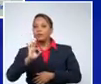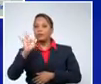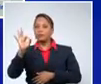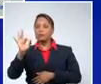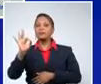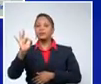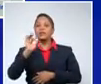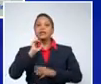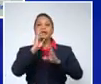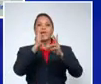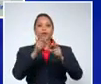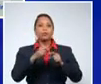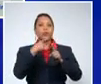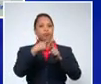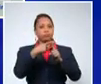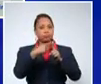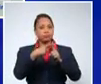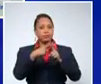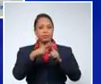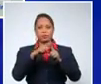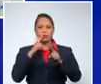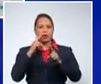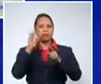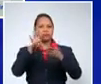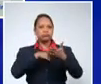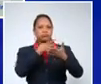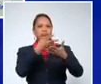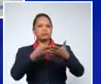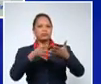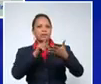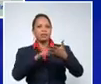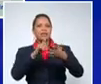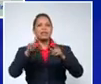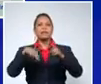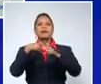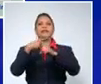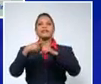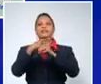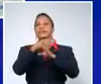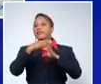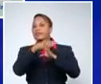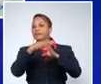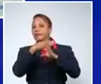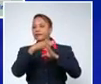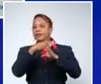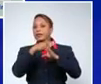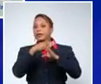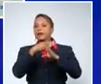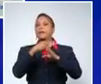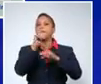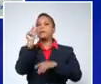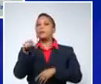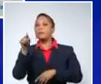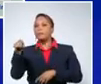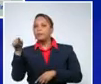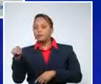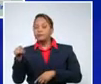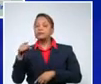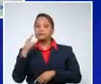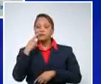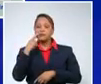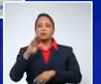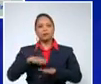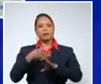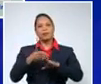de casos se divide entre la población, que eso es lo que nos mide, es